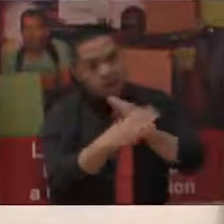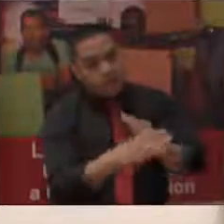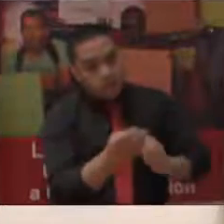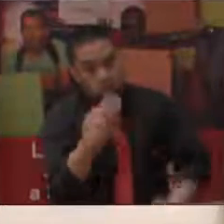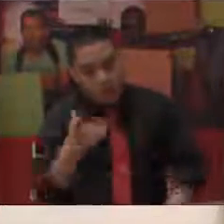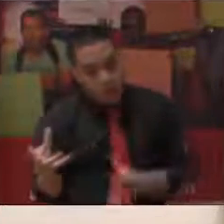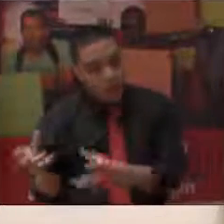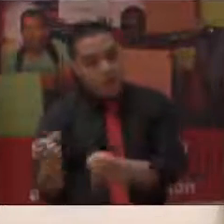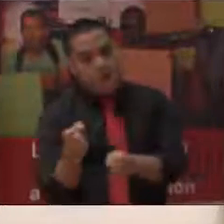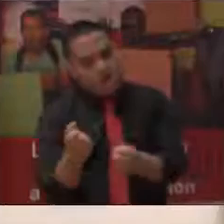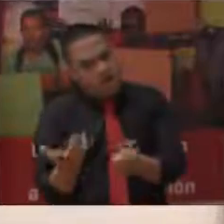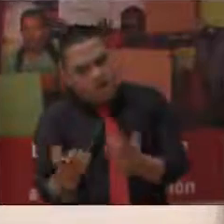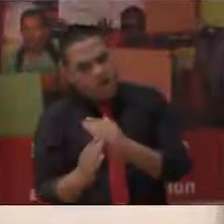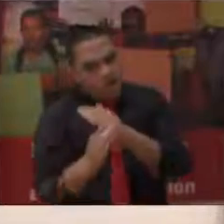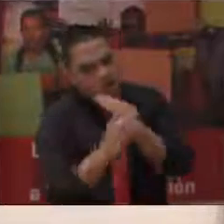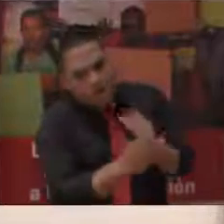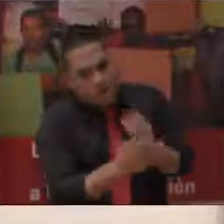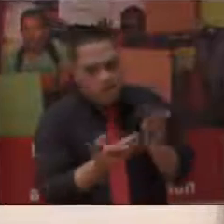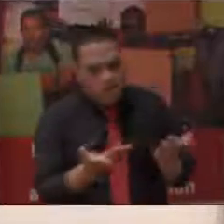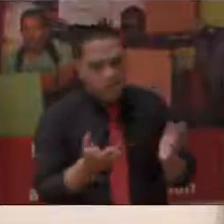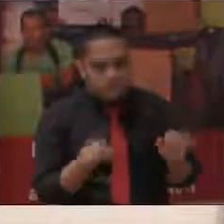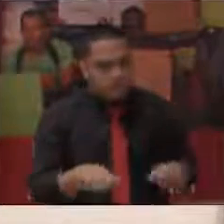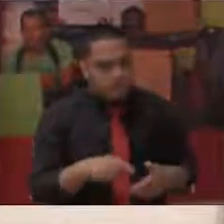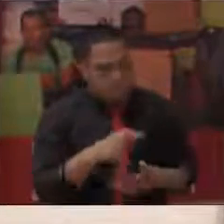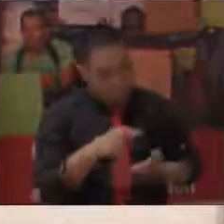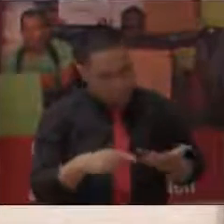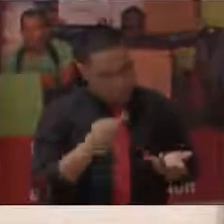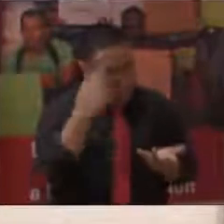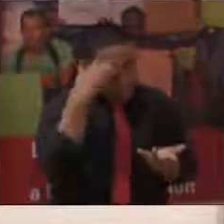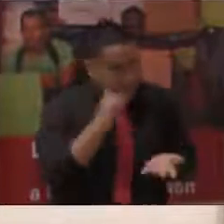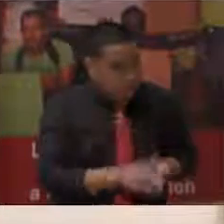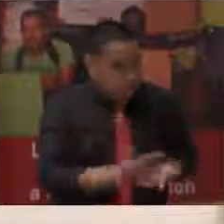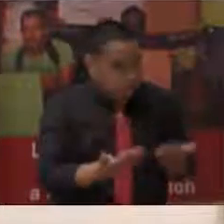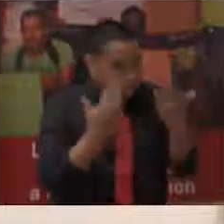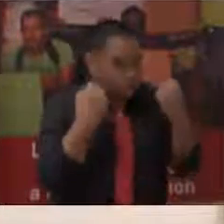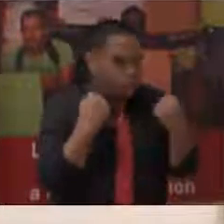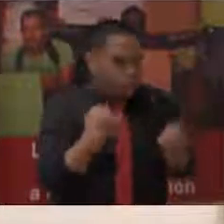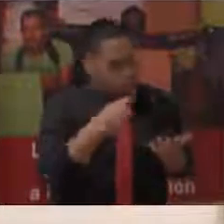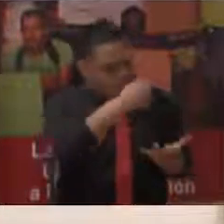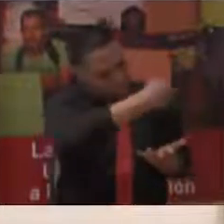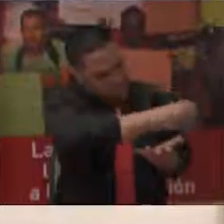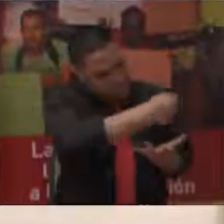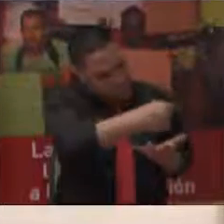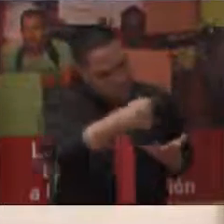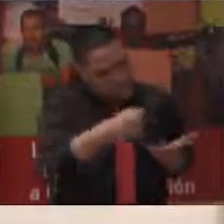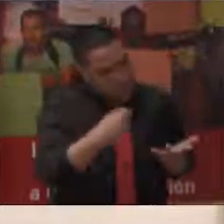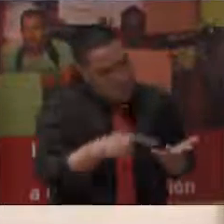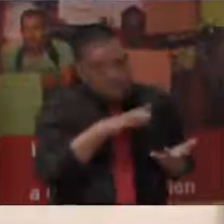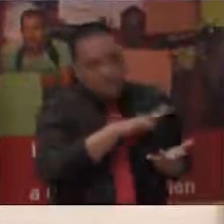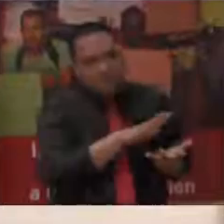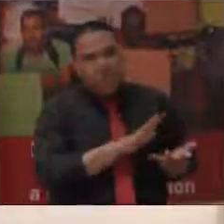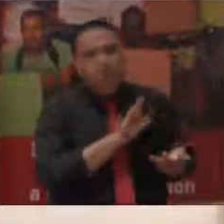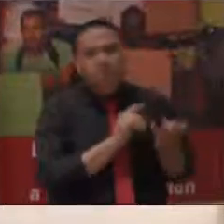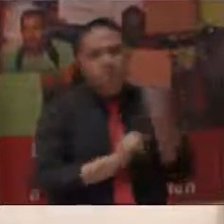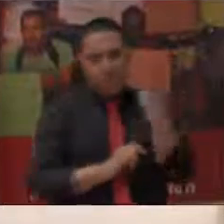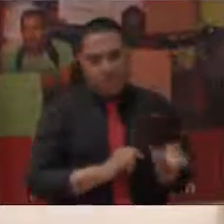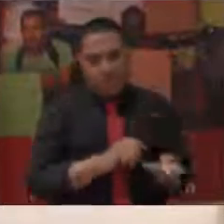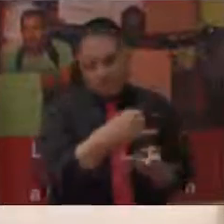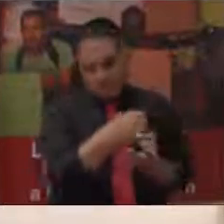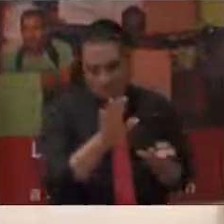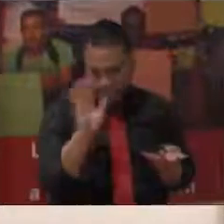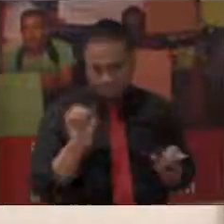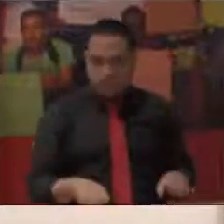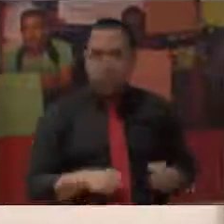reclutamiento. Digamos que esas son por lo menos las cuatro líneas más fuertes que tenemos de trabajo con la comunidad de manera sistemática. Sin embargo, como